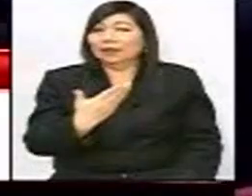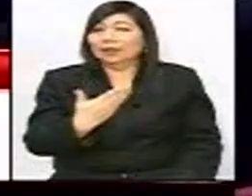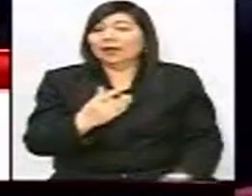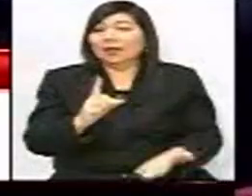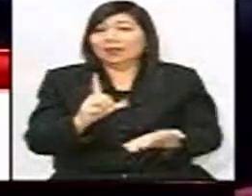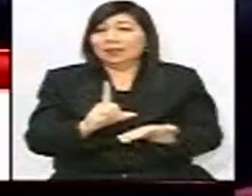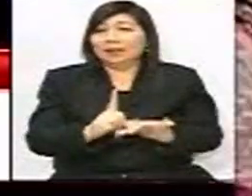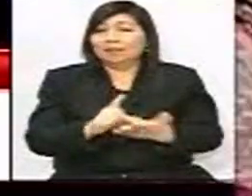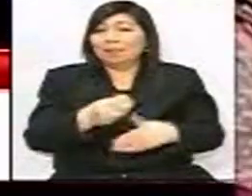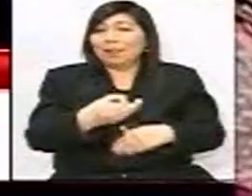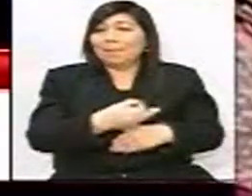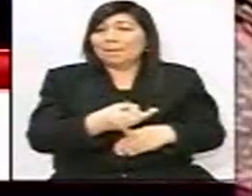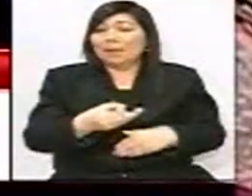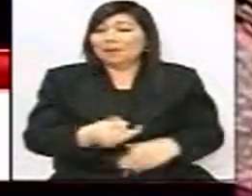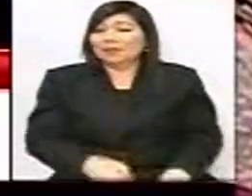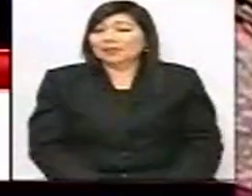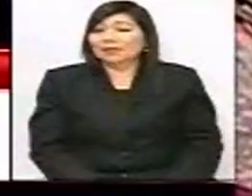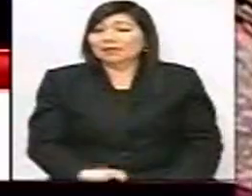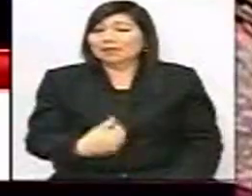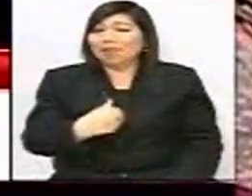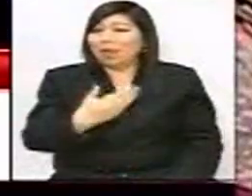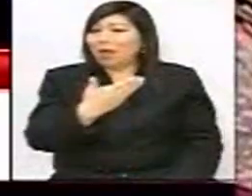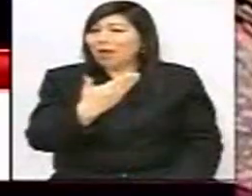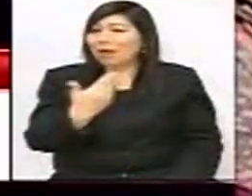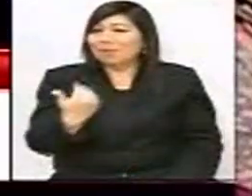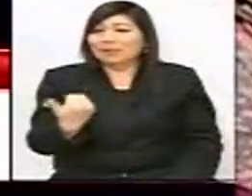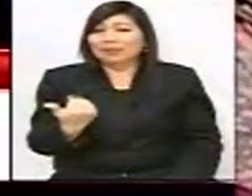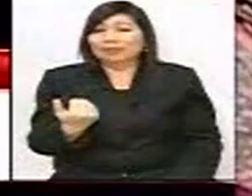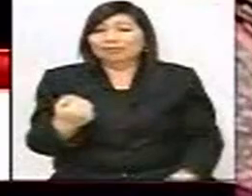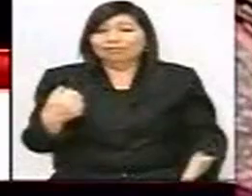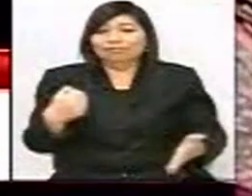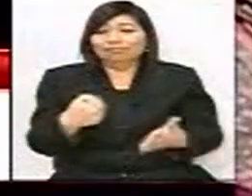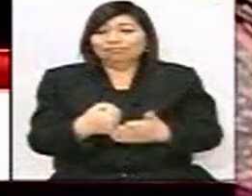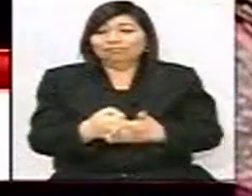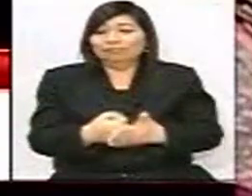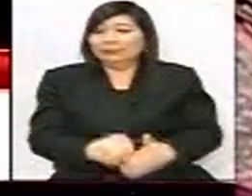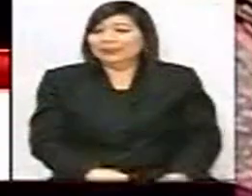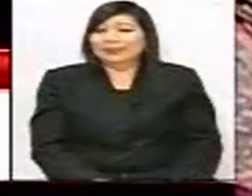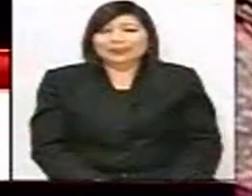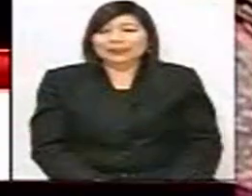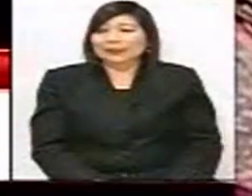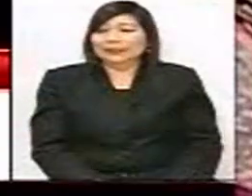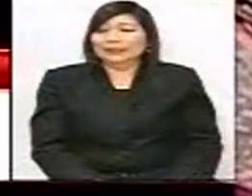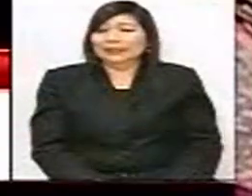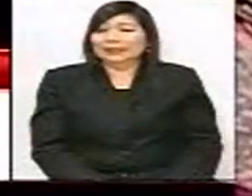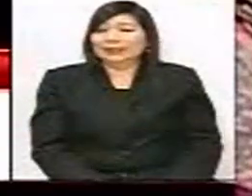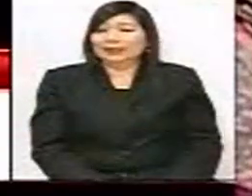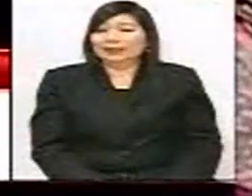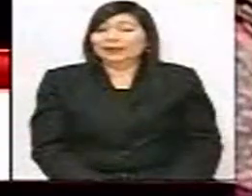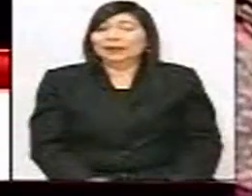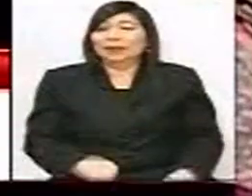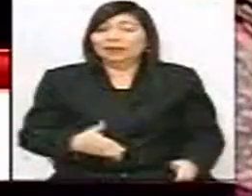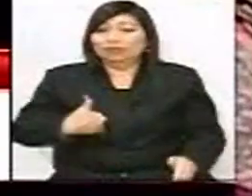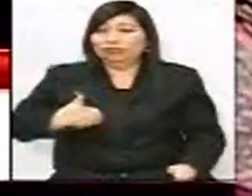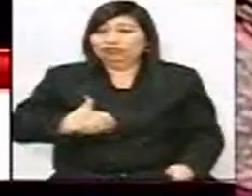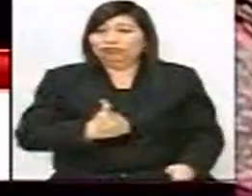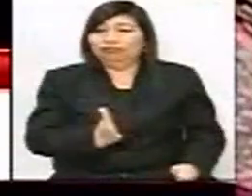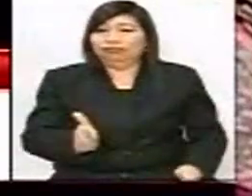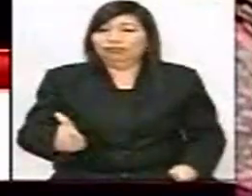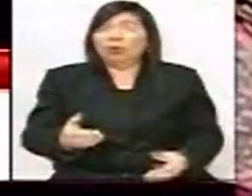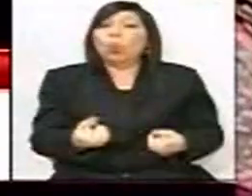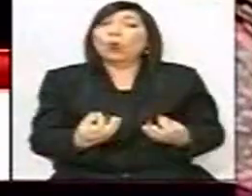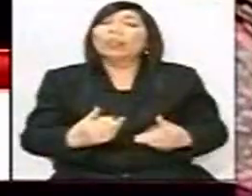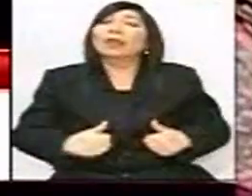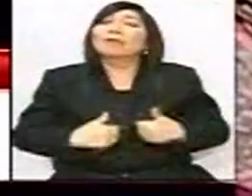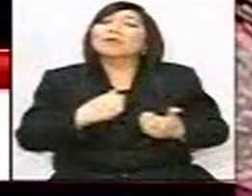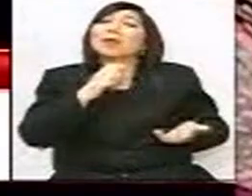Lima, provincias. Ya nos hemos olvidado de ese accidente nefasto de Pasamayo, que se perdieron